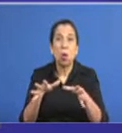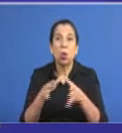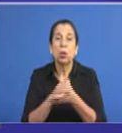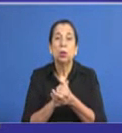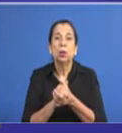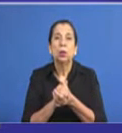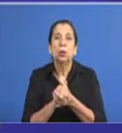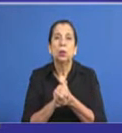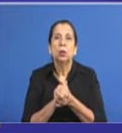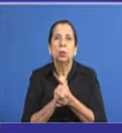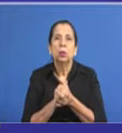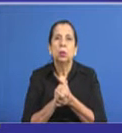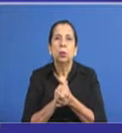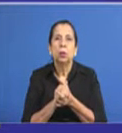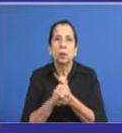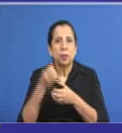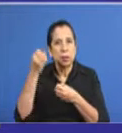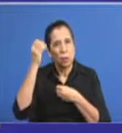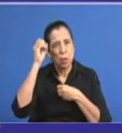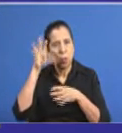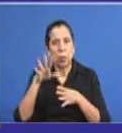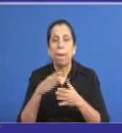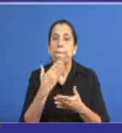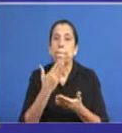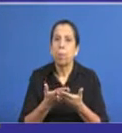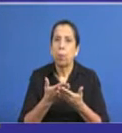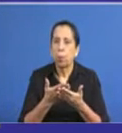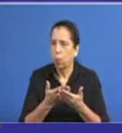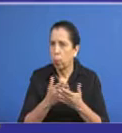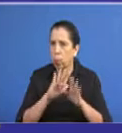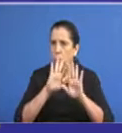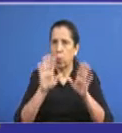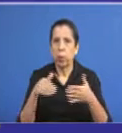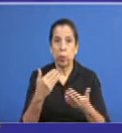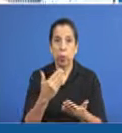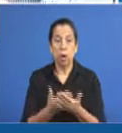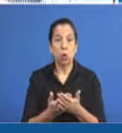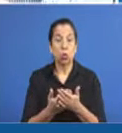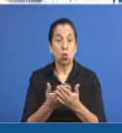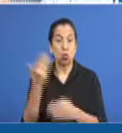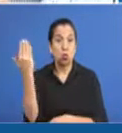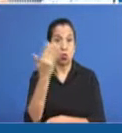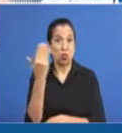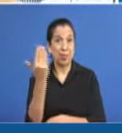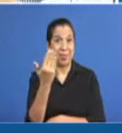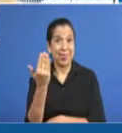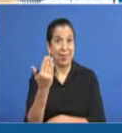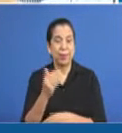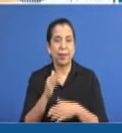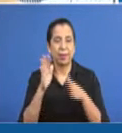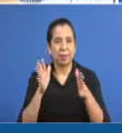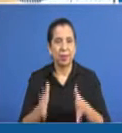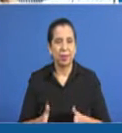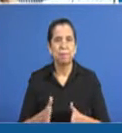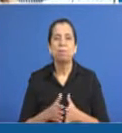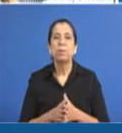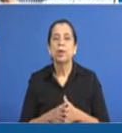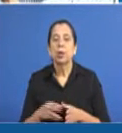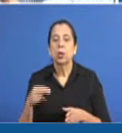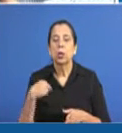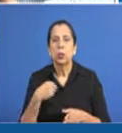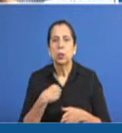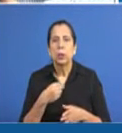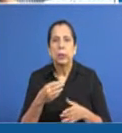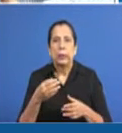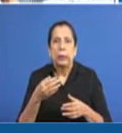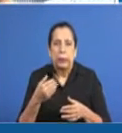director. Muy buenos días a todos los televidentes. Sí, mire, nosotros tenemos que tener claro,